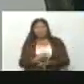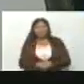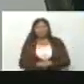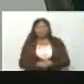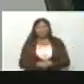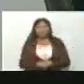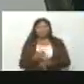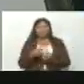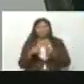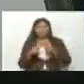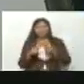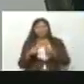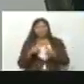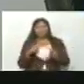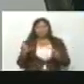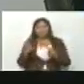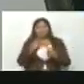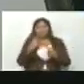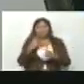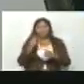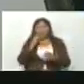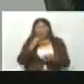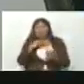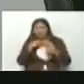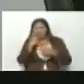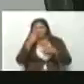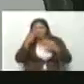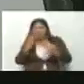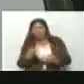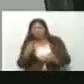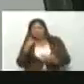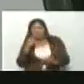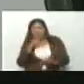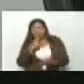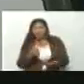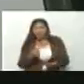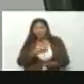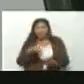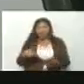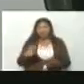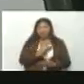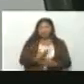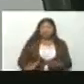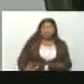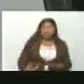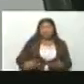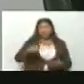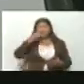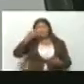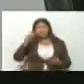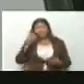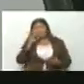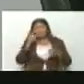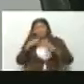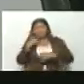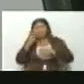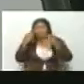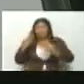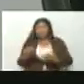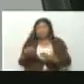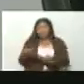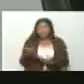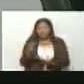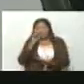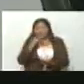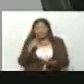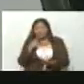pero entonces cuando le dan la vuelta empiezan a decir que no hay una vocería calificada. O sea que nuestro presidente obrero Nicolás Maduro no es una vocería